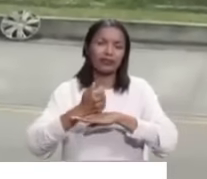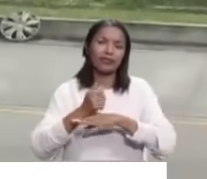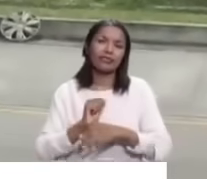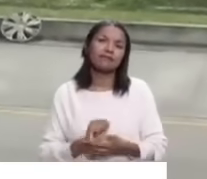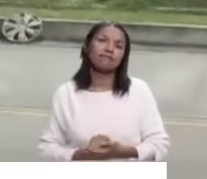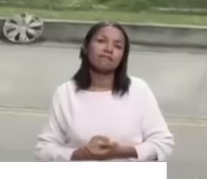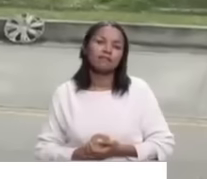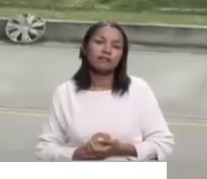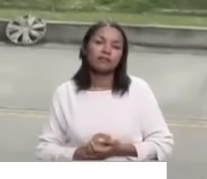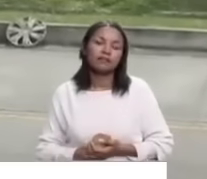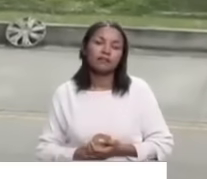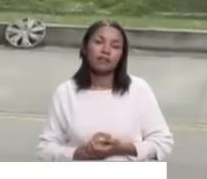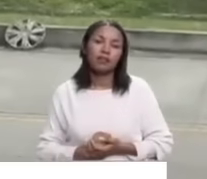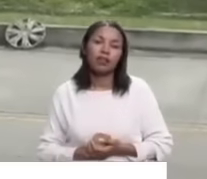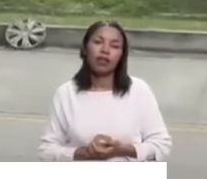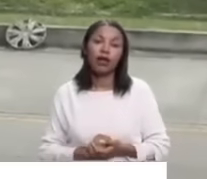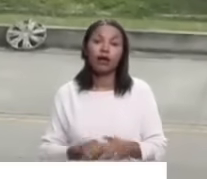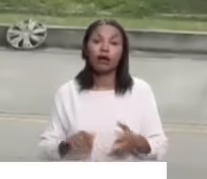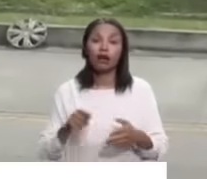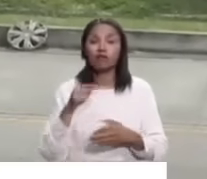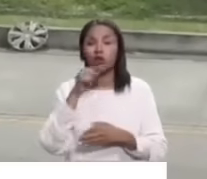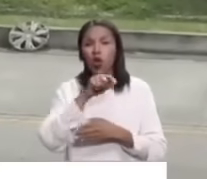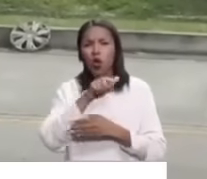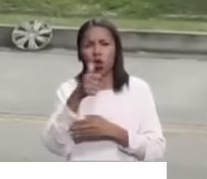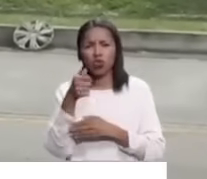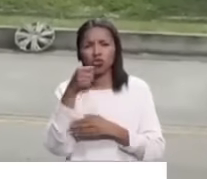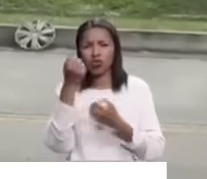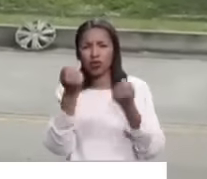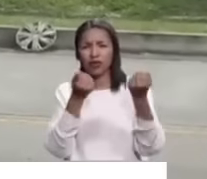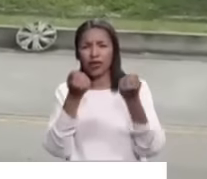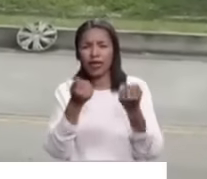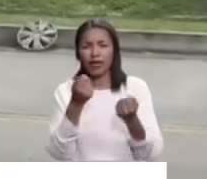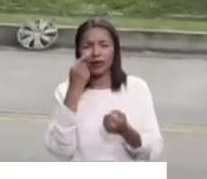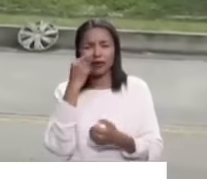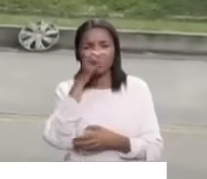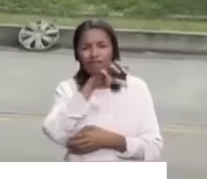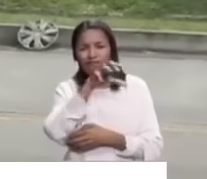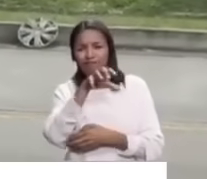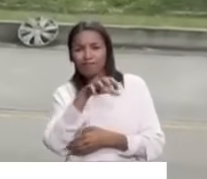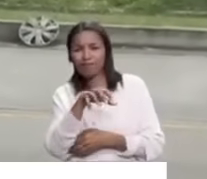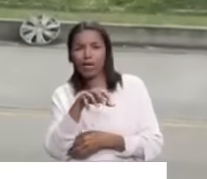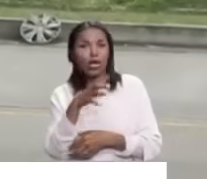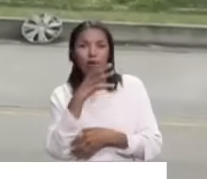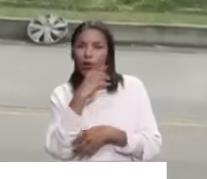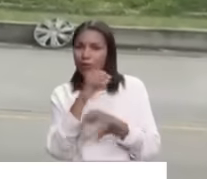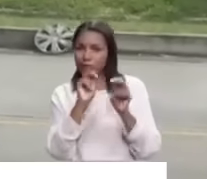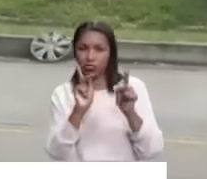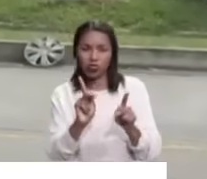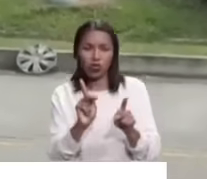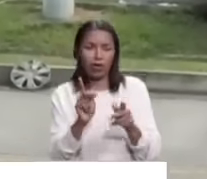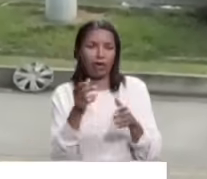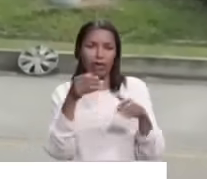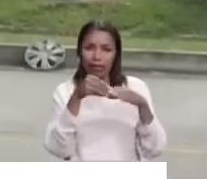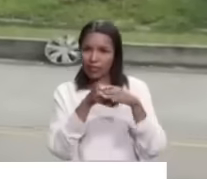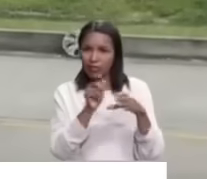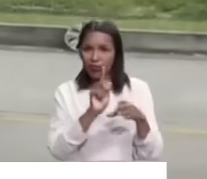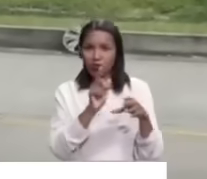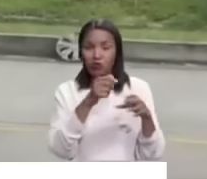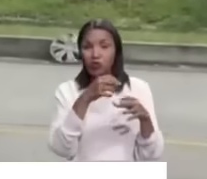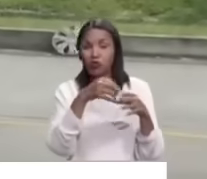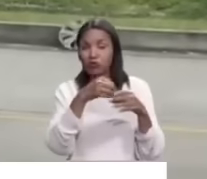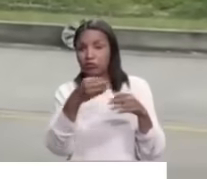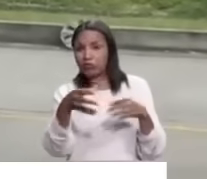fueron desalojados, ellos están desocupados. Sin embargo, se teme también que pues la intervención pueda tener